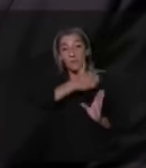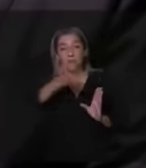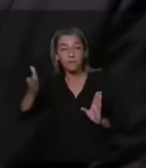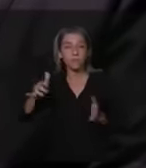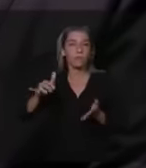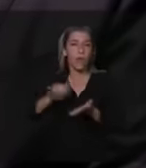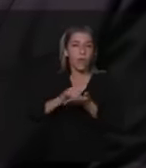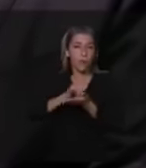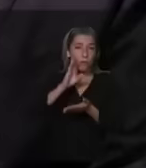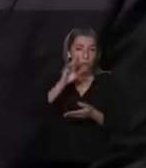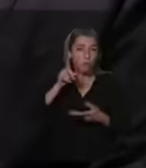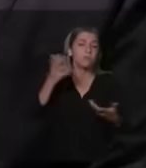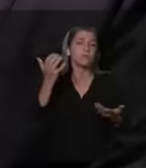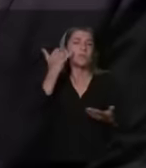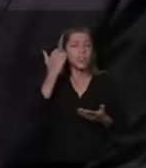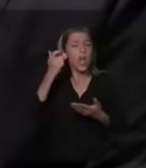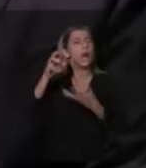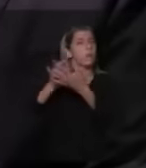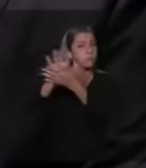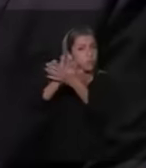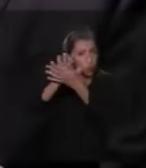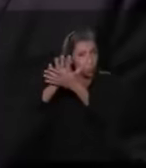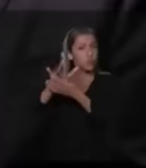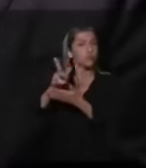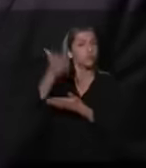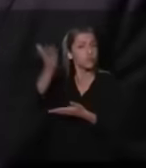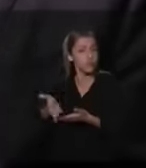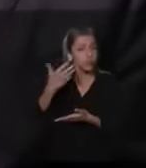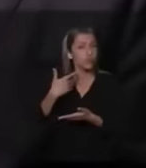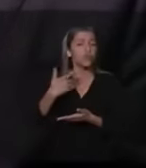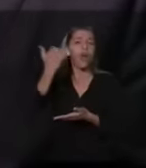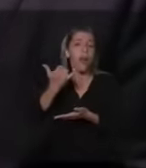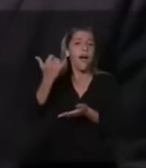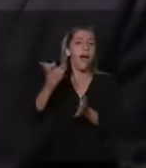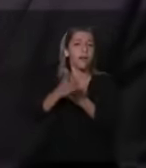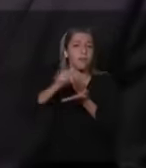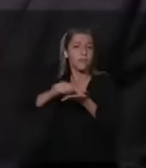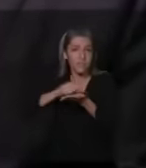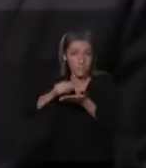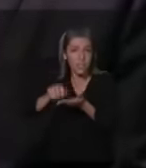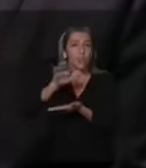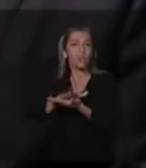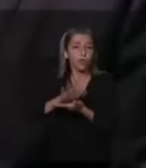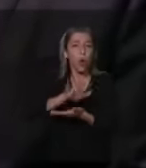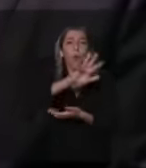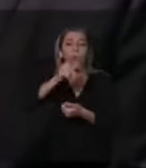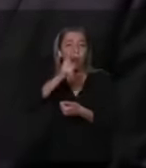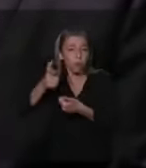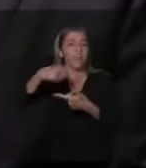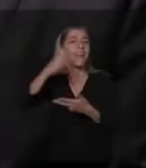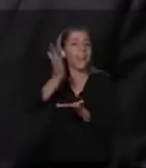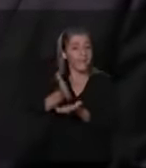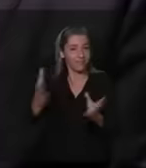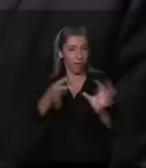fue atacado y resuelto por Gary Becker en un trabajo que se llama Crimen y Castigo del año 1968 y puesto